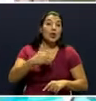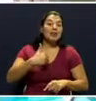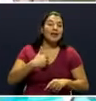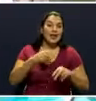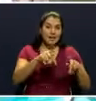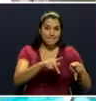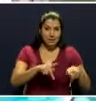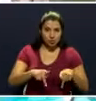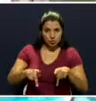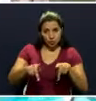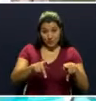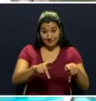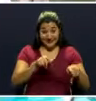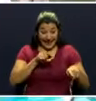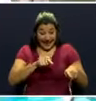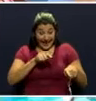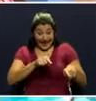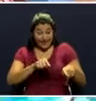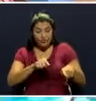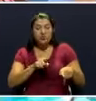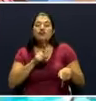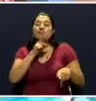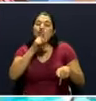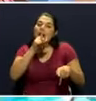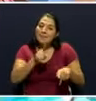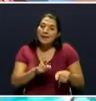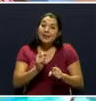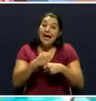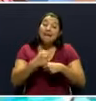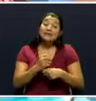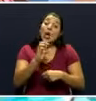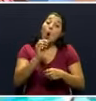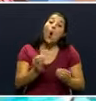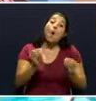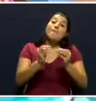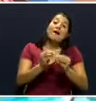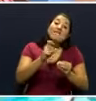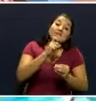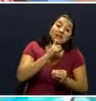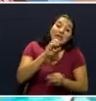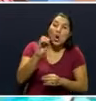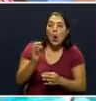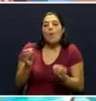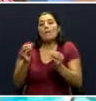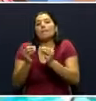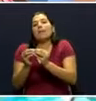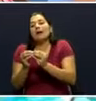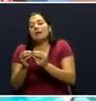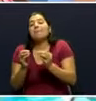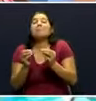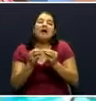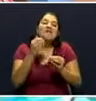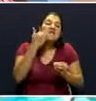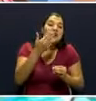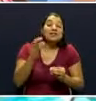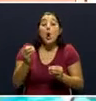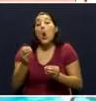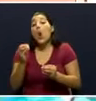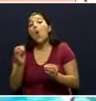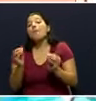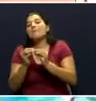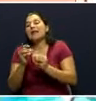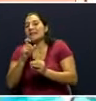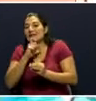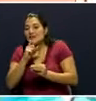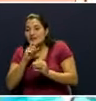social es el que realmente hace o facilita o no facilita esa transmisión tan sostenida